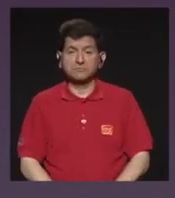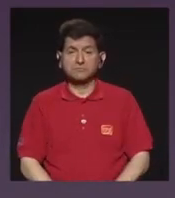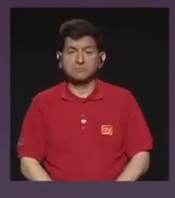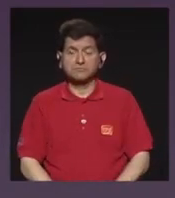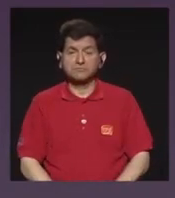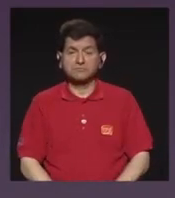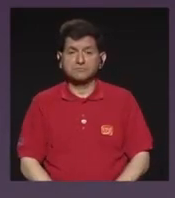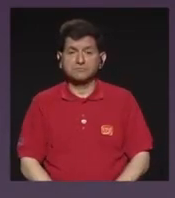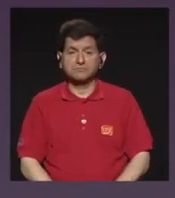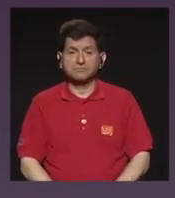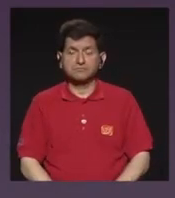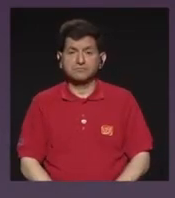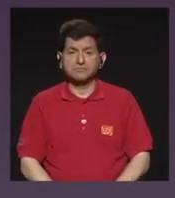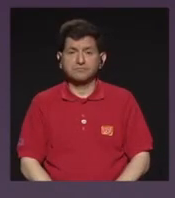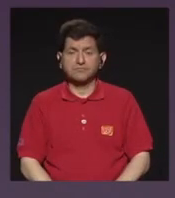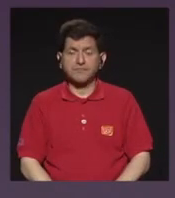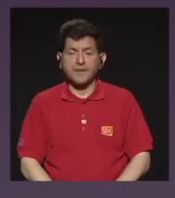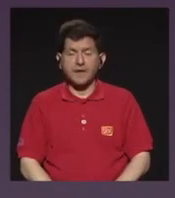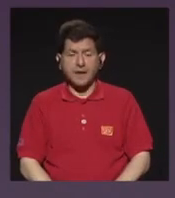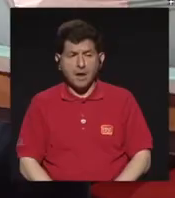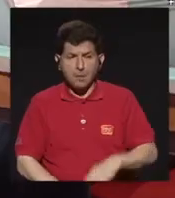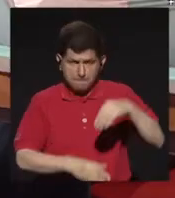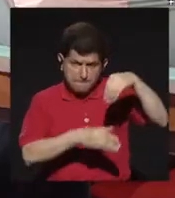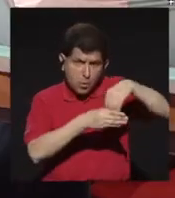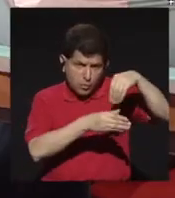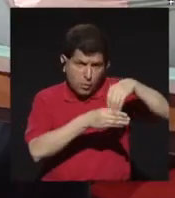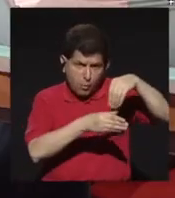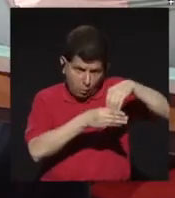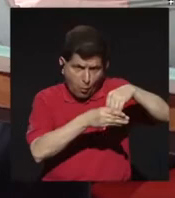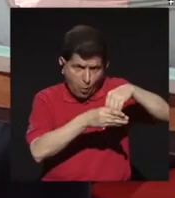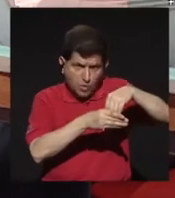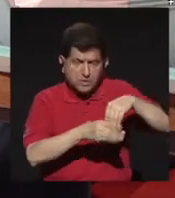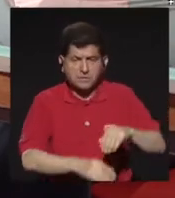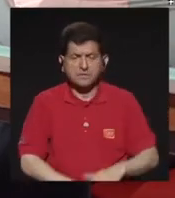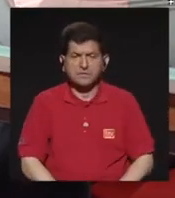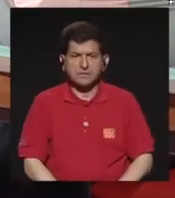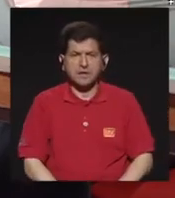por la cuota de la